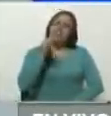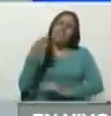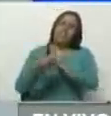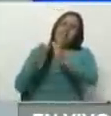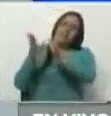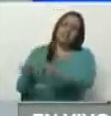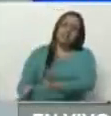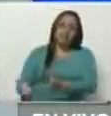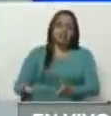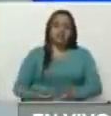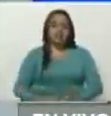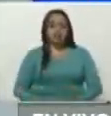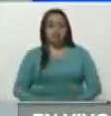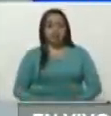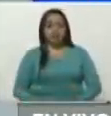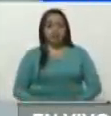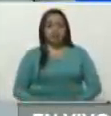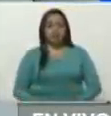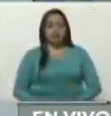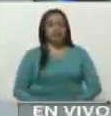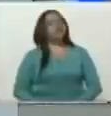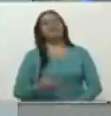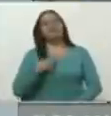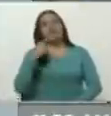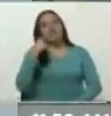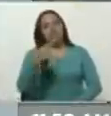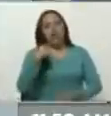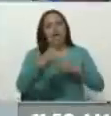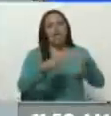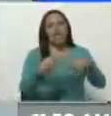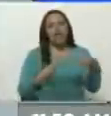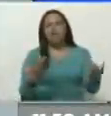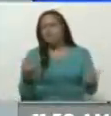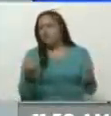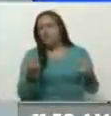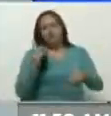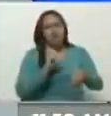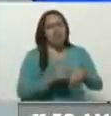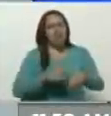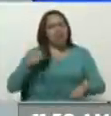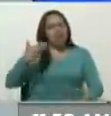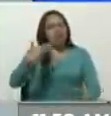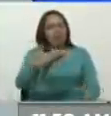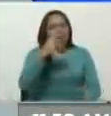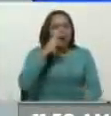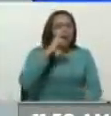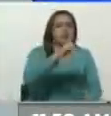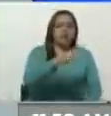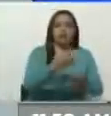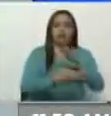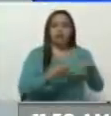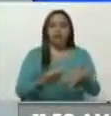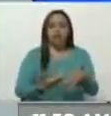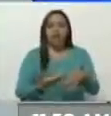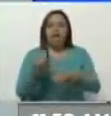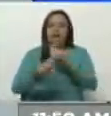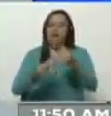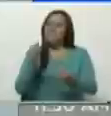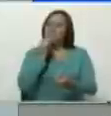Venezuela? Digo esta generación, yo llevo mucho tiempo viendo esa cabulla, a nombre del